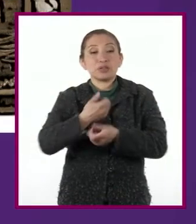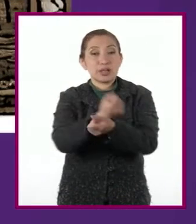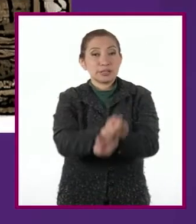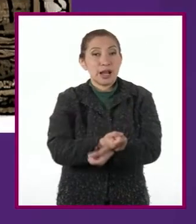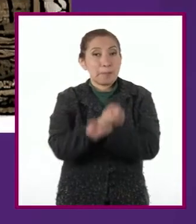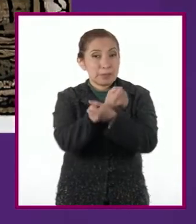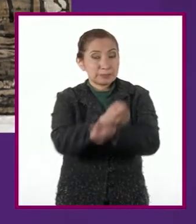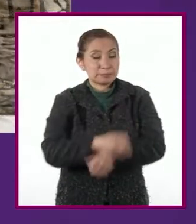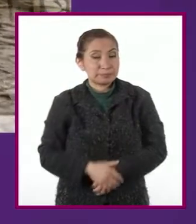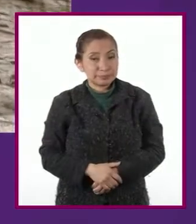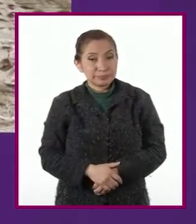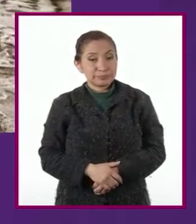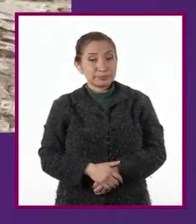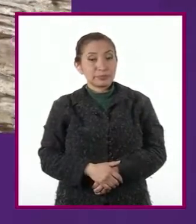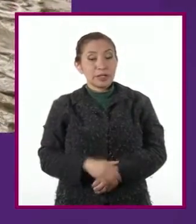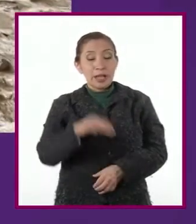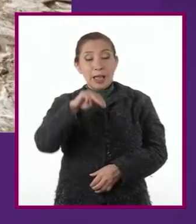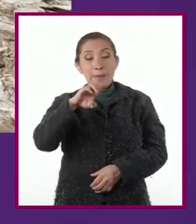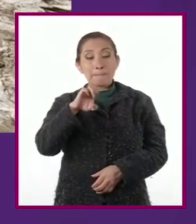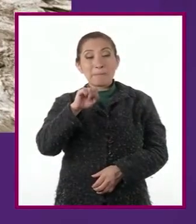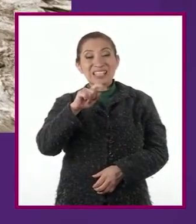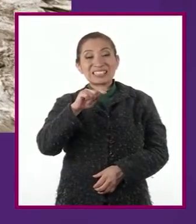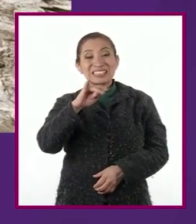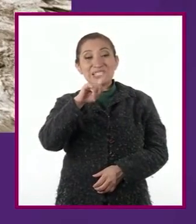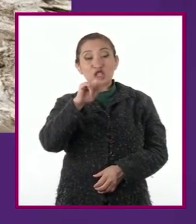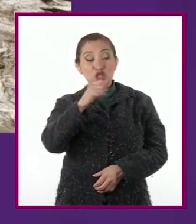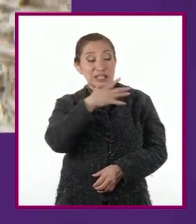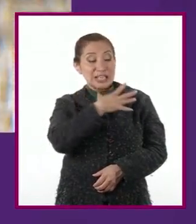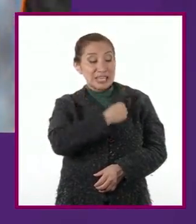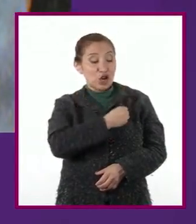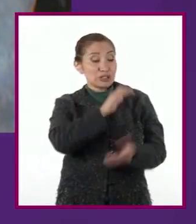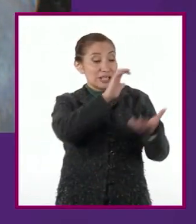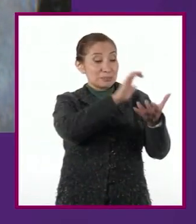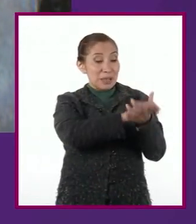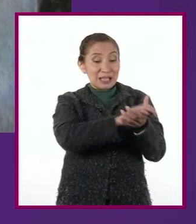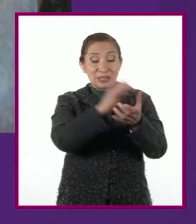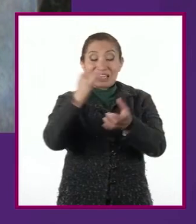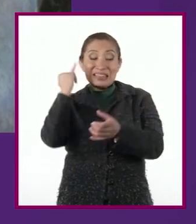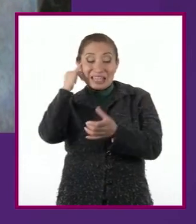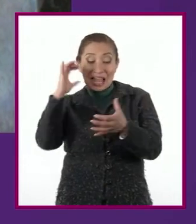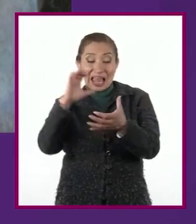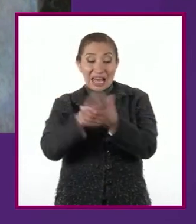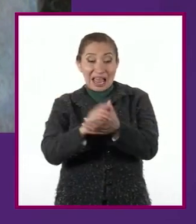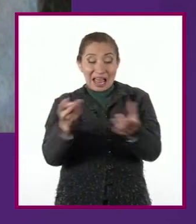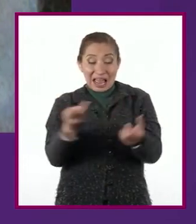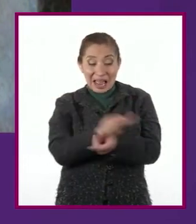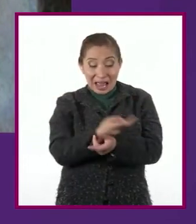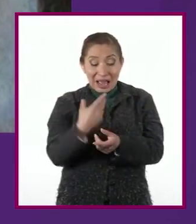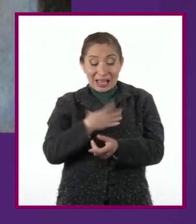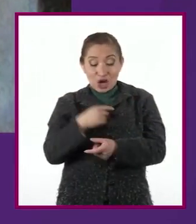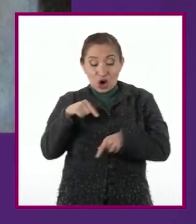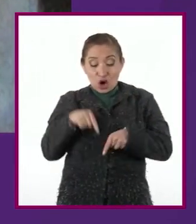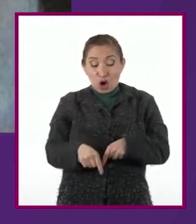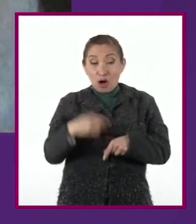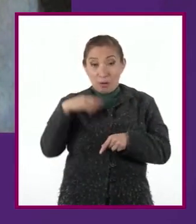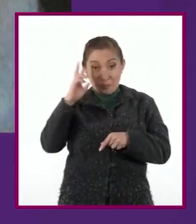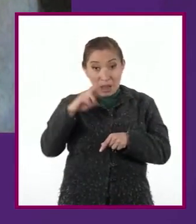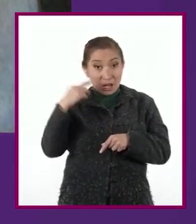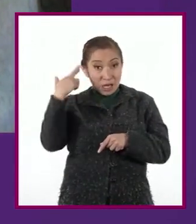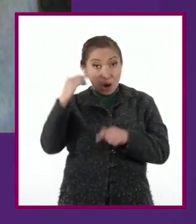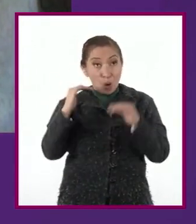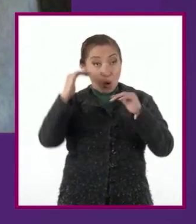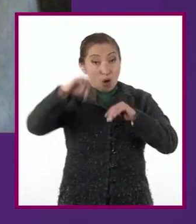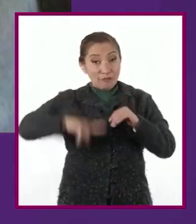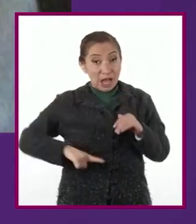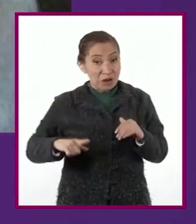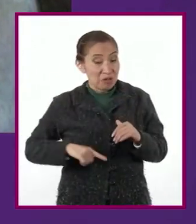esclavos. Los mestizos, hijos de españoles con indígenas, no podían ocupar puestos reales, ni